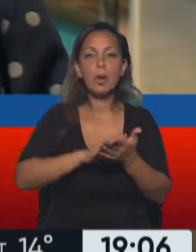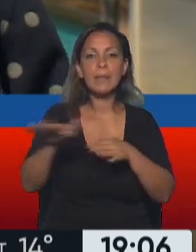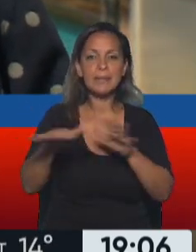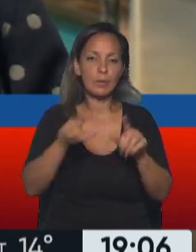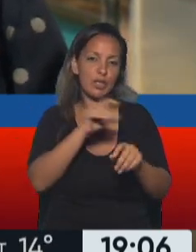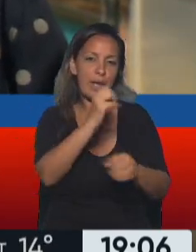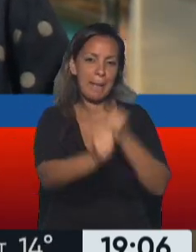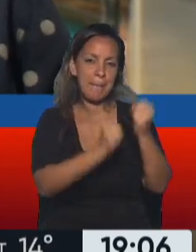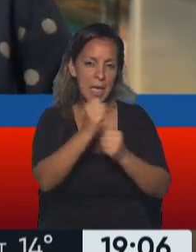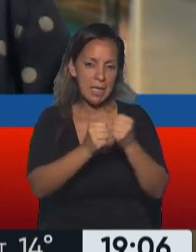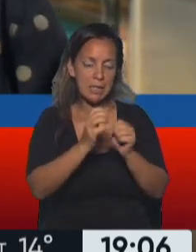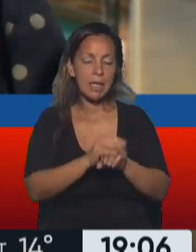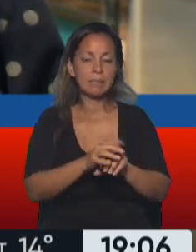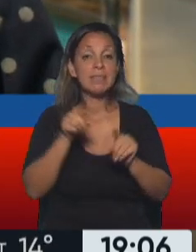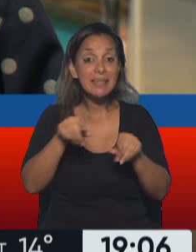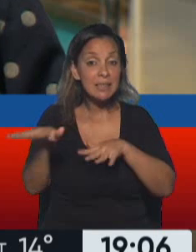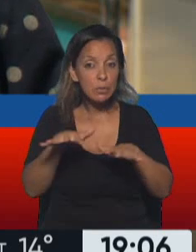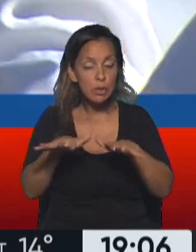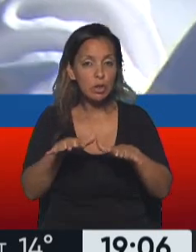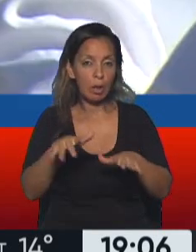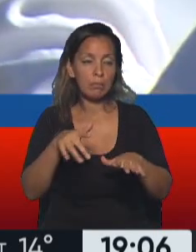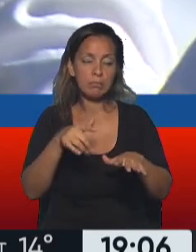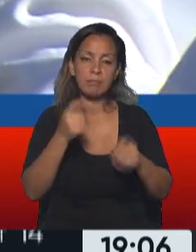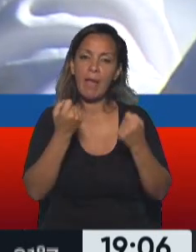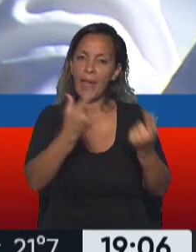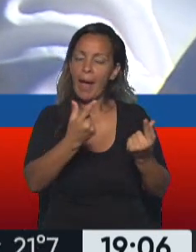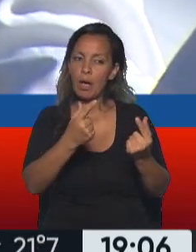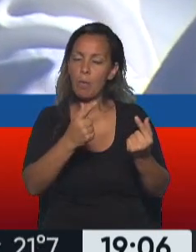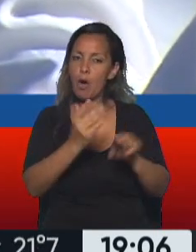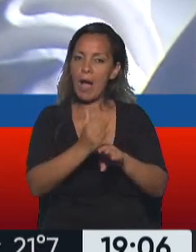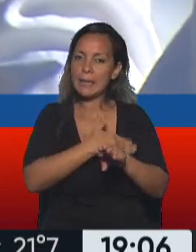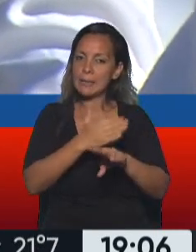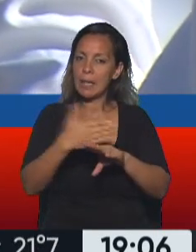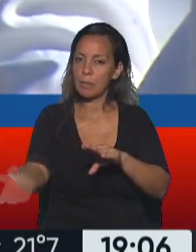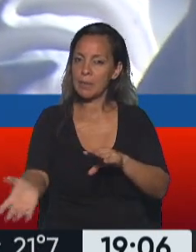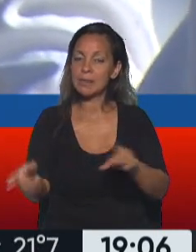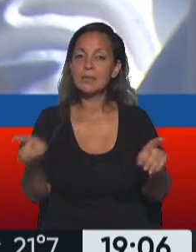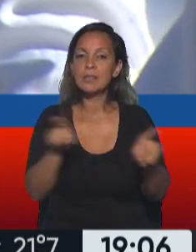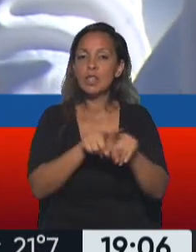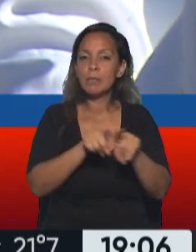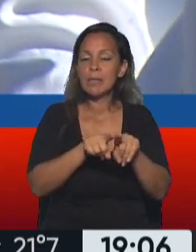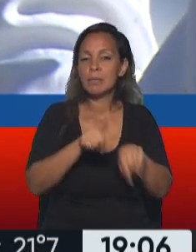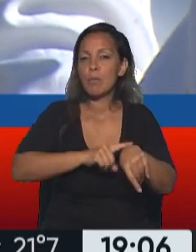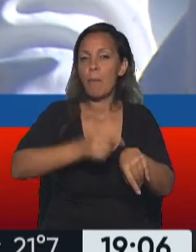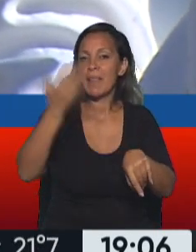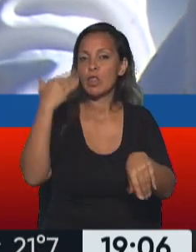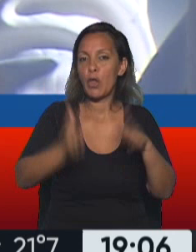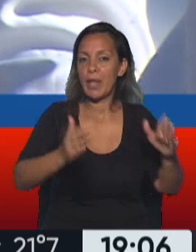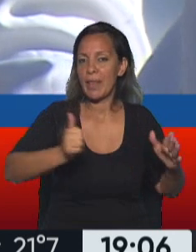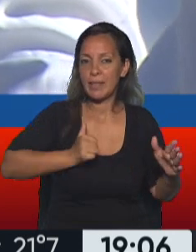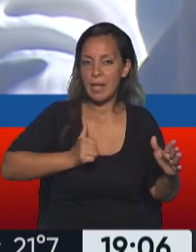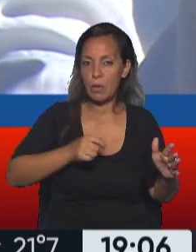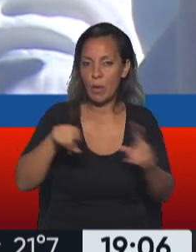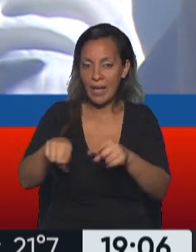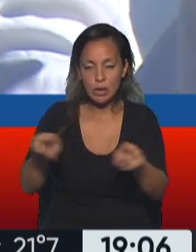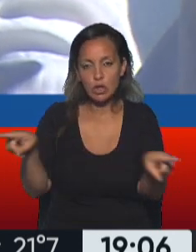Cresta Roja. Yo creo que es un caso que va a ser emblemático en nuestro país también, así como fue Sacetru con la dictadura. Esto es una